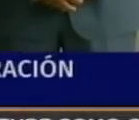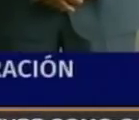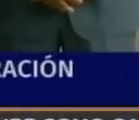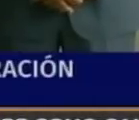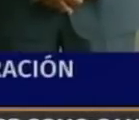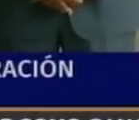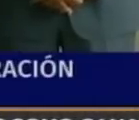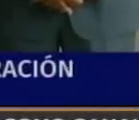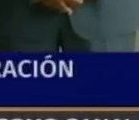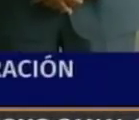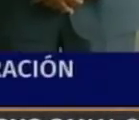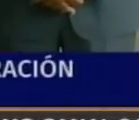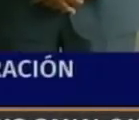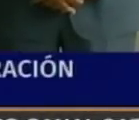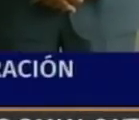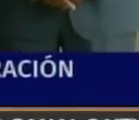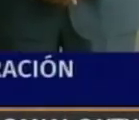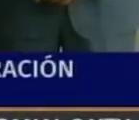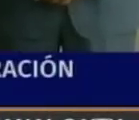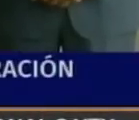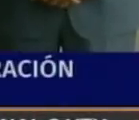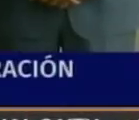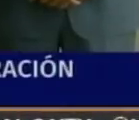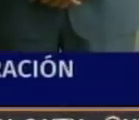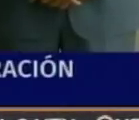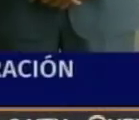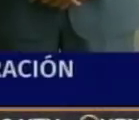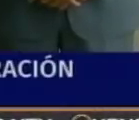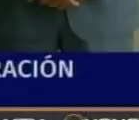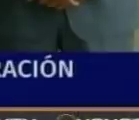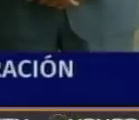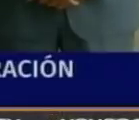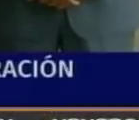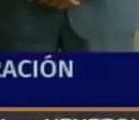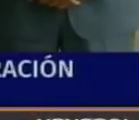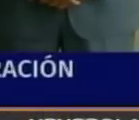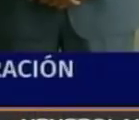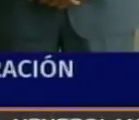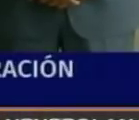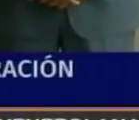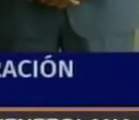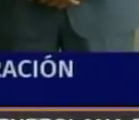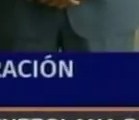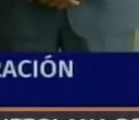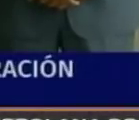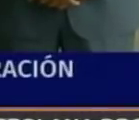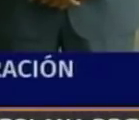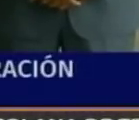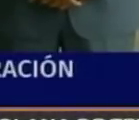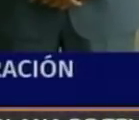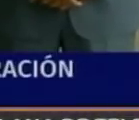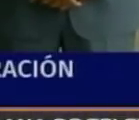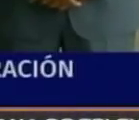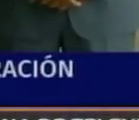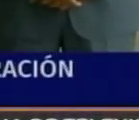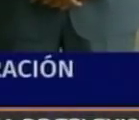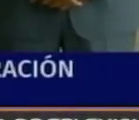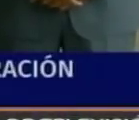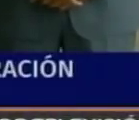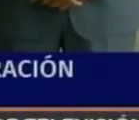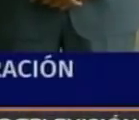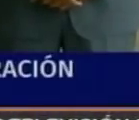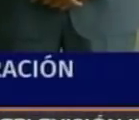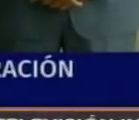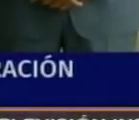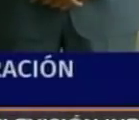de amigos con la conciencia y la responsabilidad, cada cual en su espacio, de un presidente, un jefe de